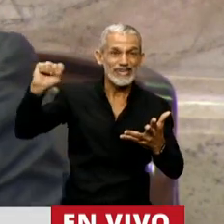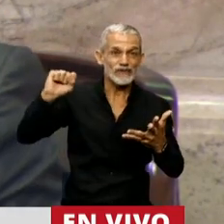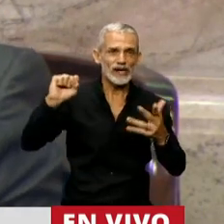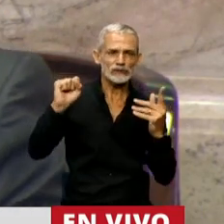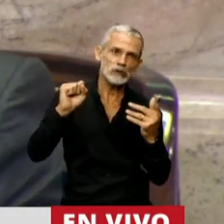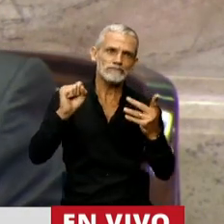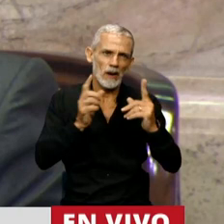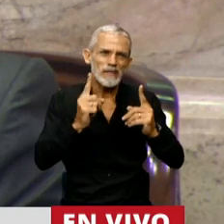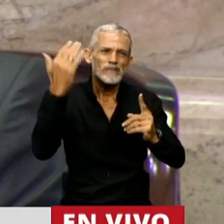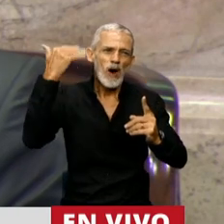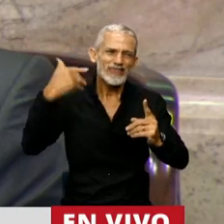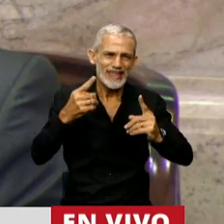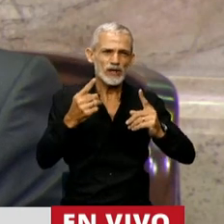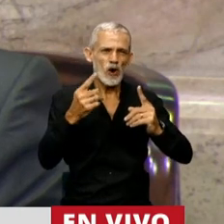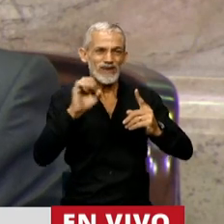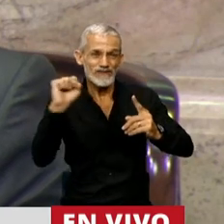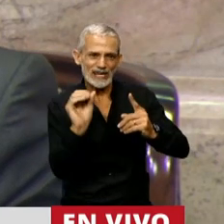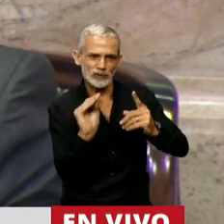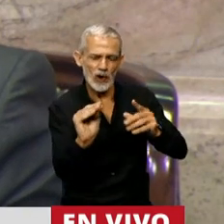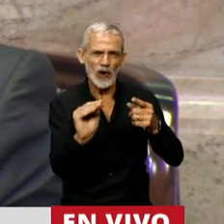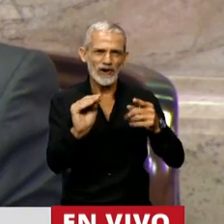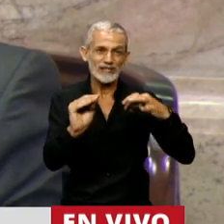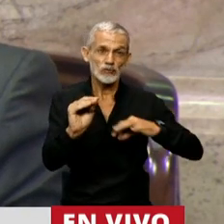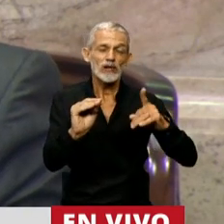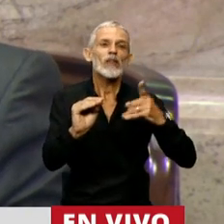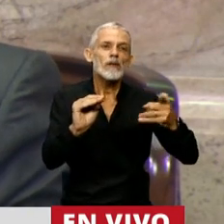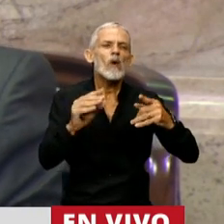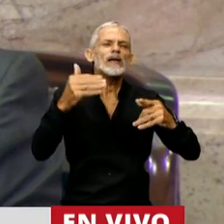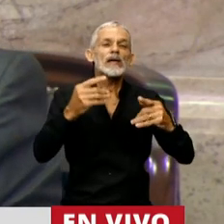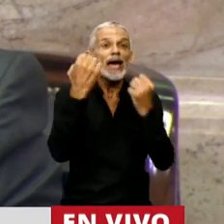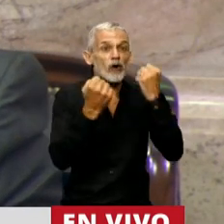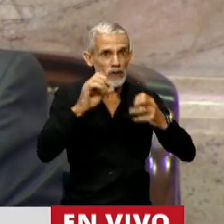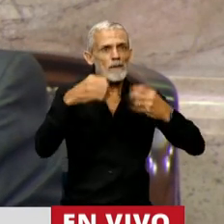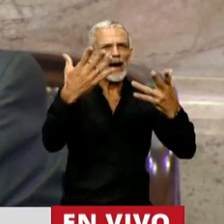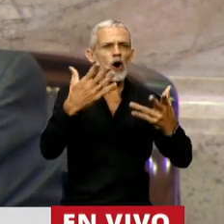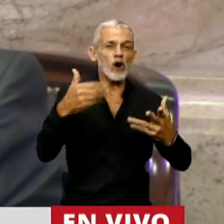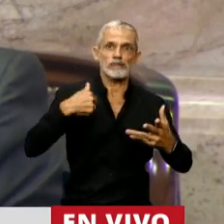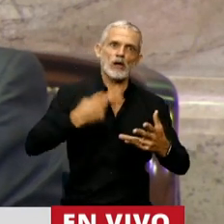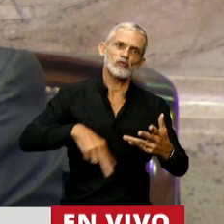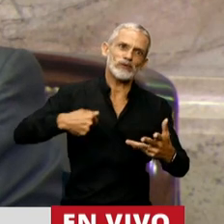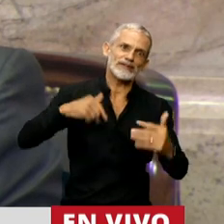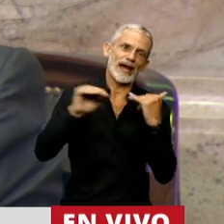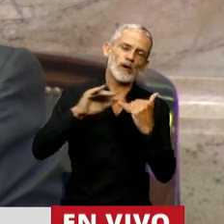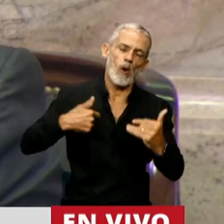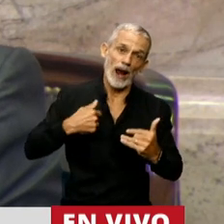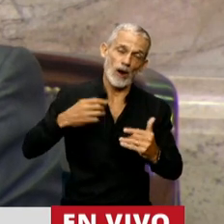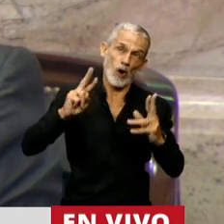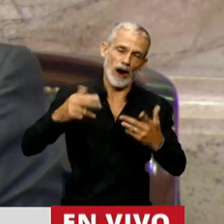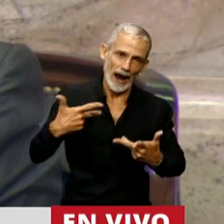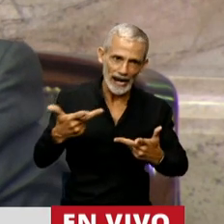mantener la fórmula anterior y, bueno, cuando seamos Suiza, pasar a la fórmula que hoy se va a votar